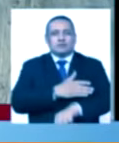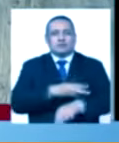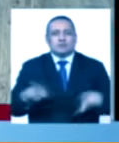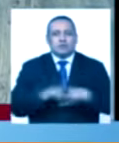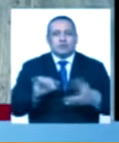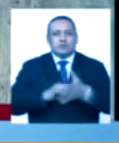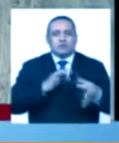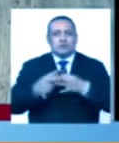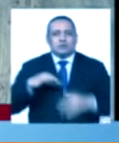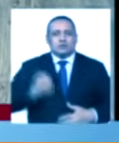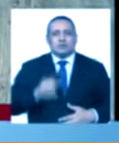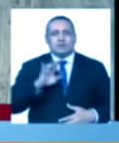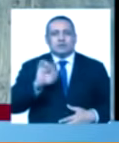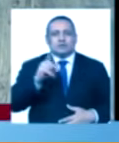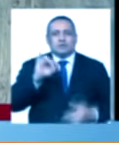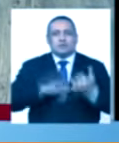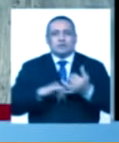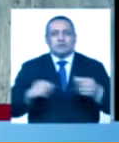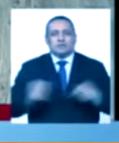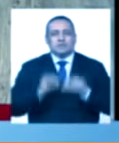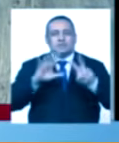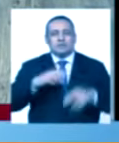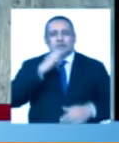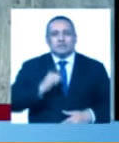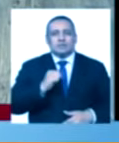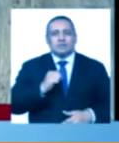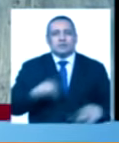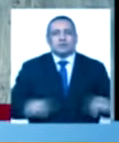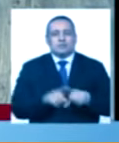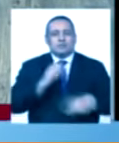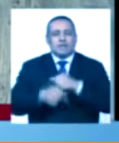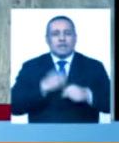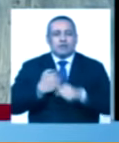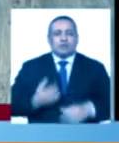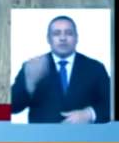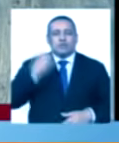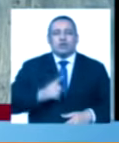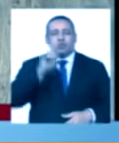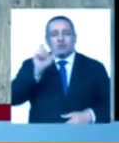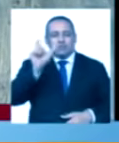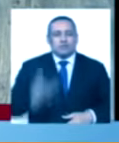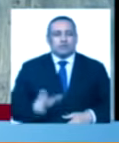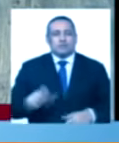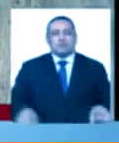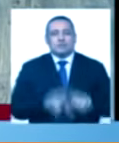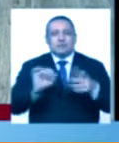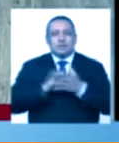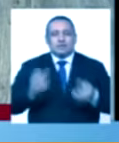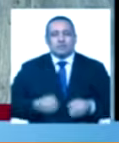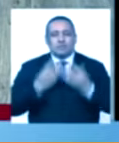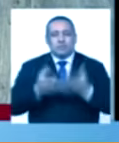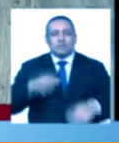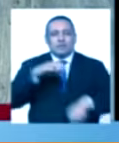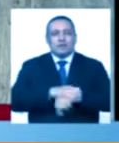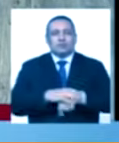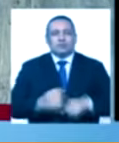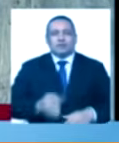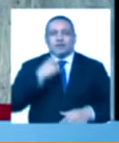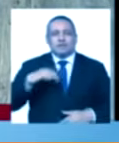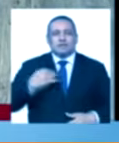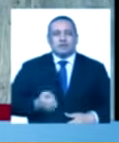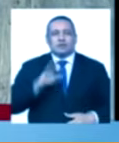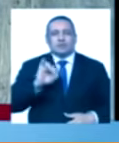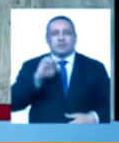Como bien dijo la señora Benavides, el 7 de diciembre del año pasado, la única persona que se menciona para detenerla es a la